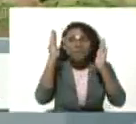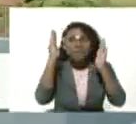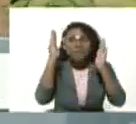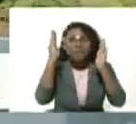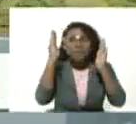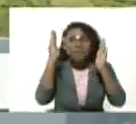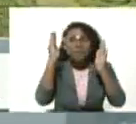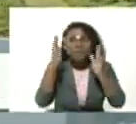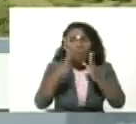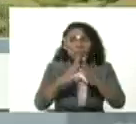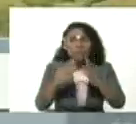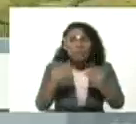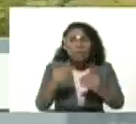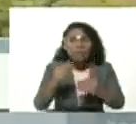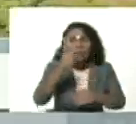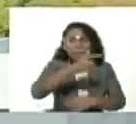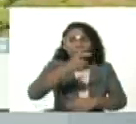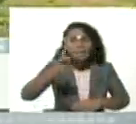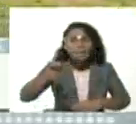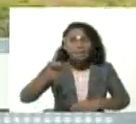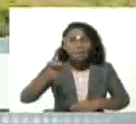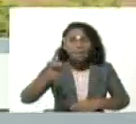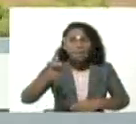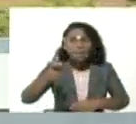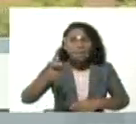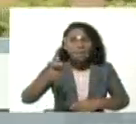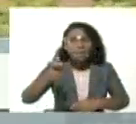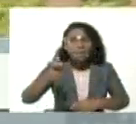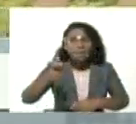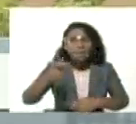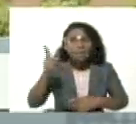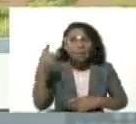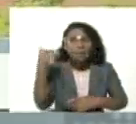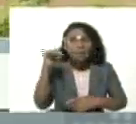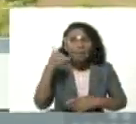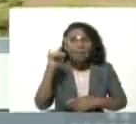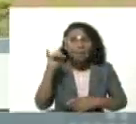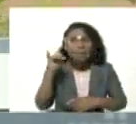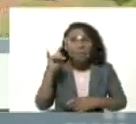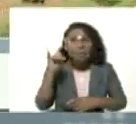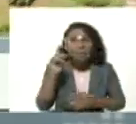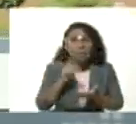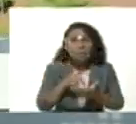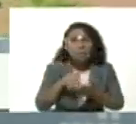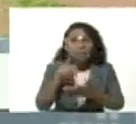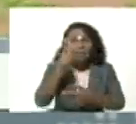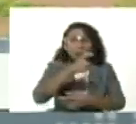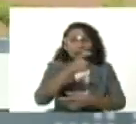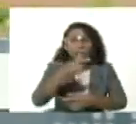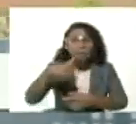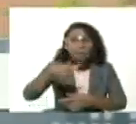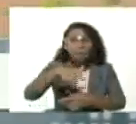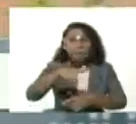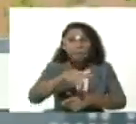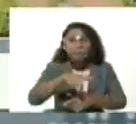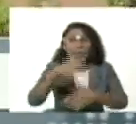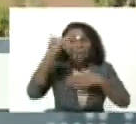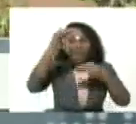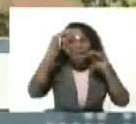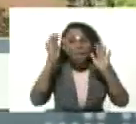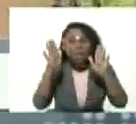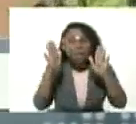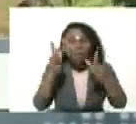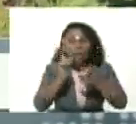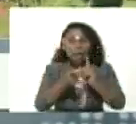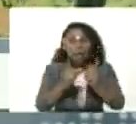a todos los ciudadanos que se encuentran, que habitan la ciudad, y también atendemos